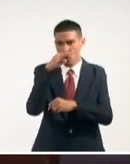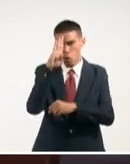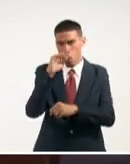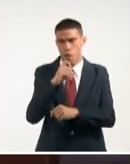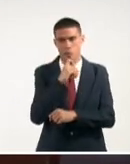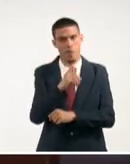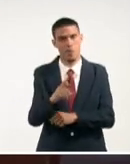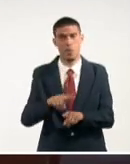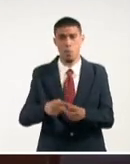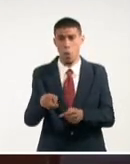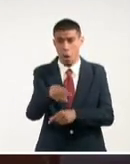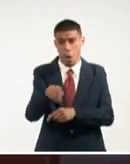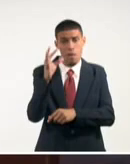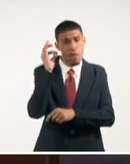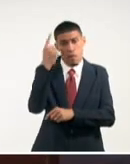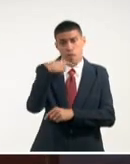terrorismo.